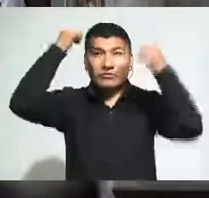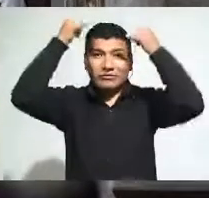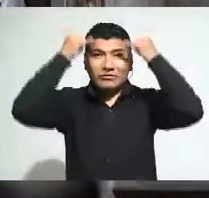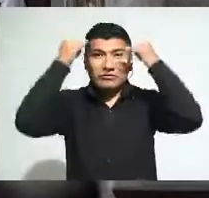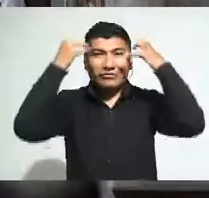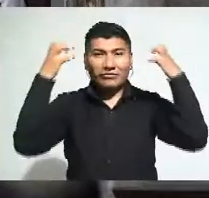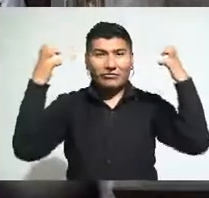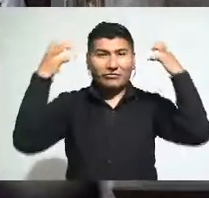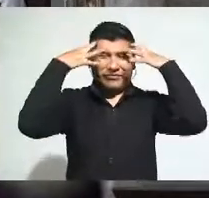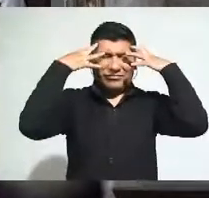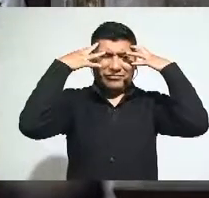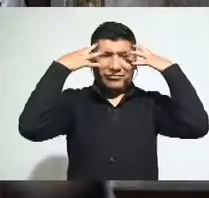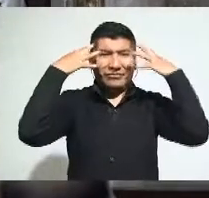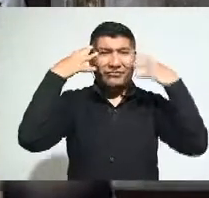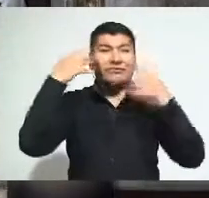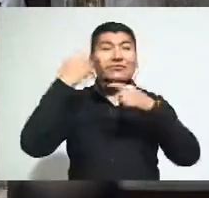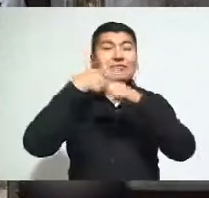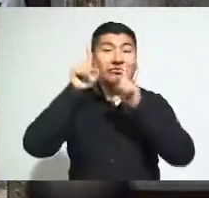espinas